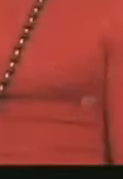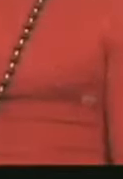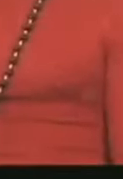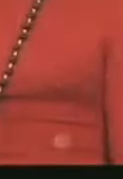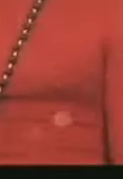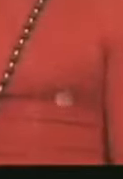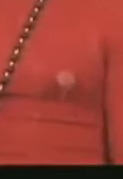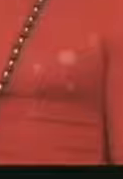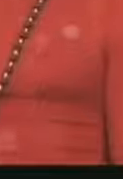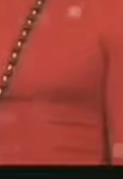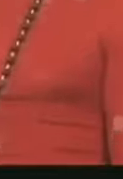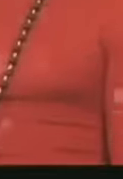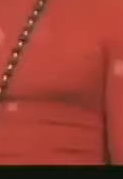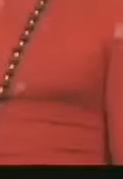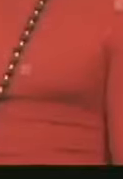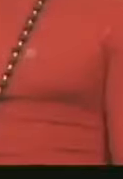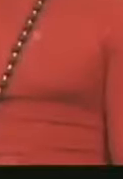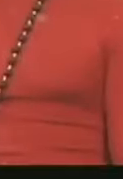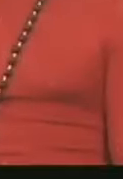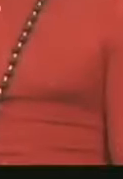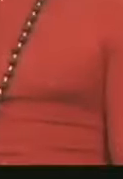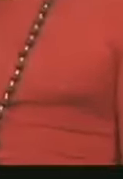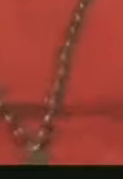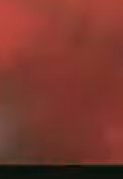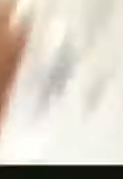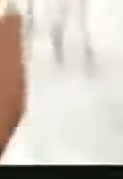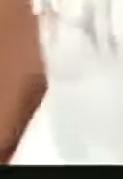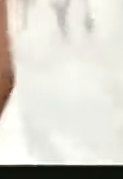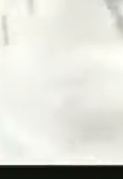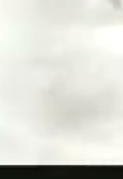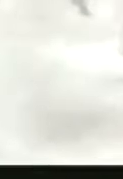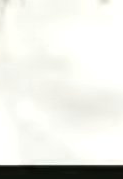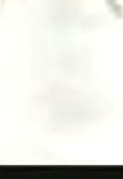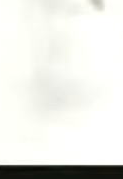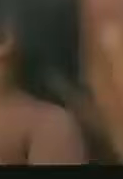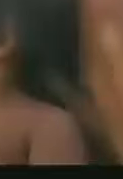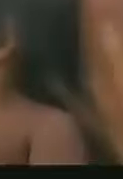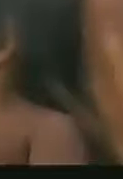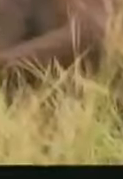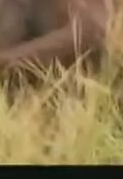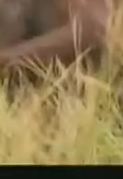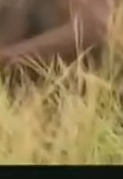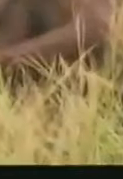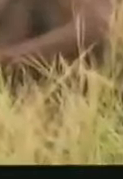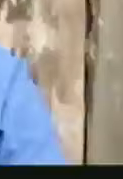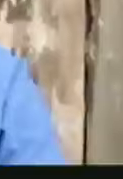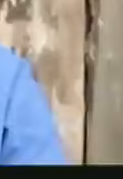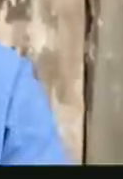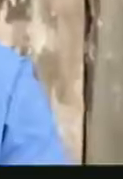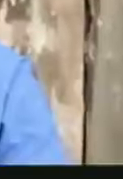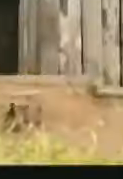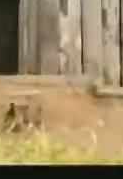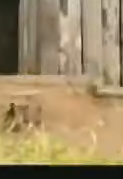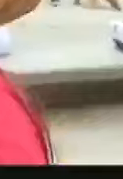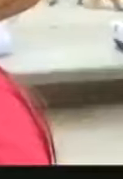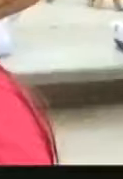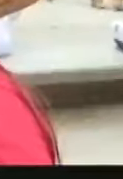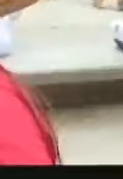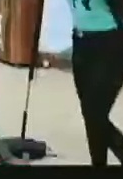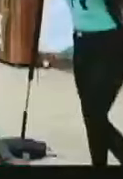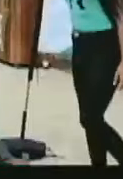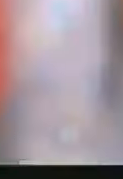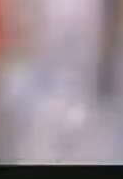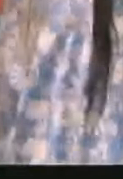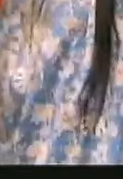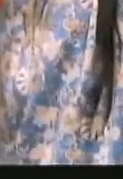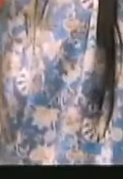resistencia permanente que lucha contra el colonialismo. Sintamos el orgullo de ser venezolano, de ser de la patria